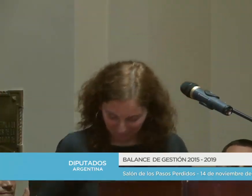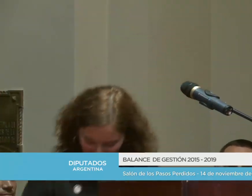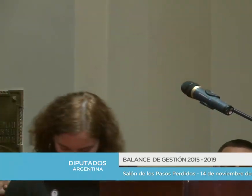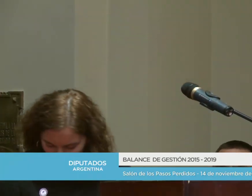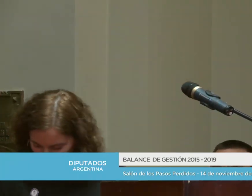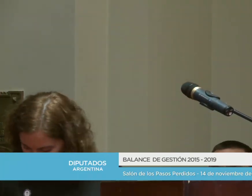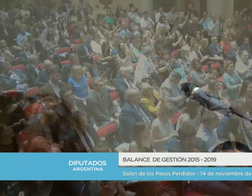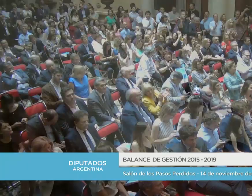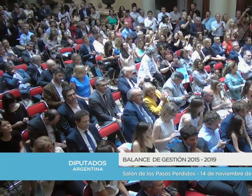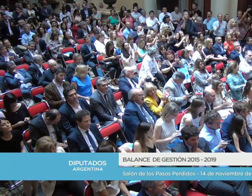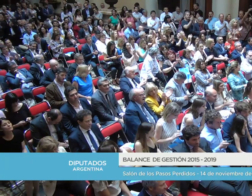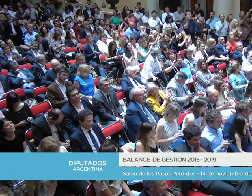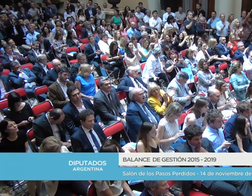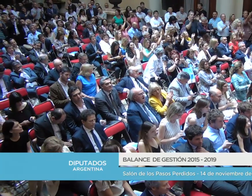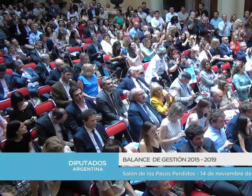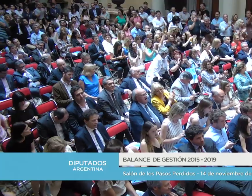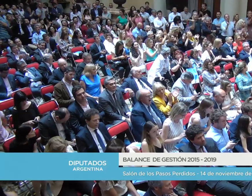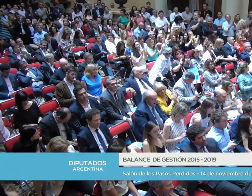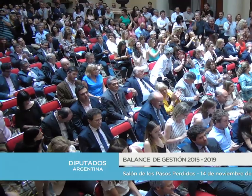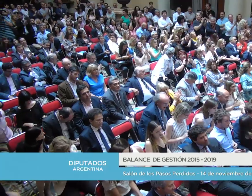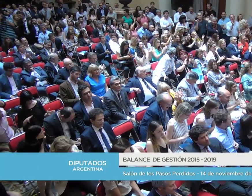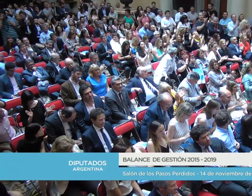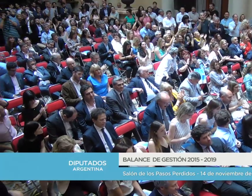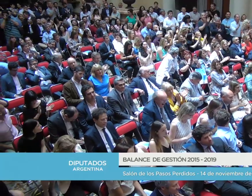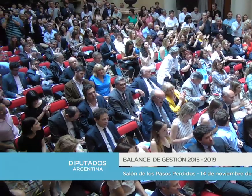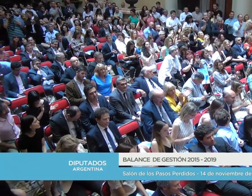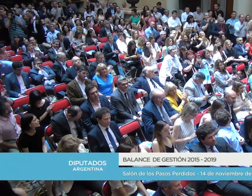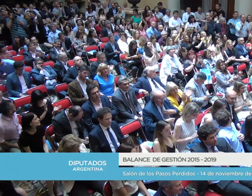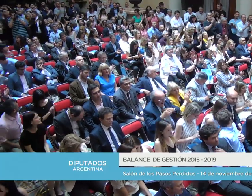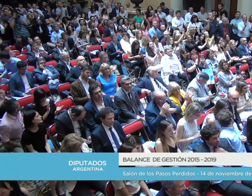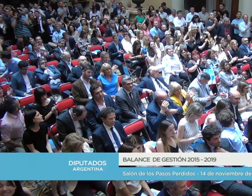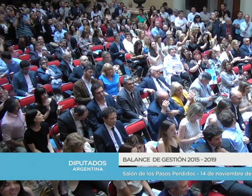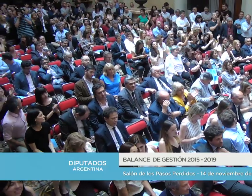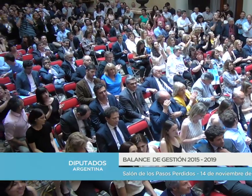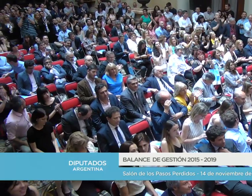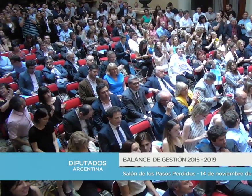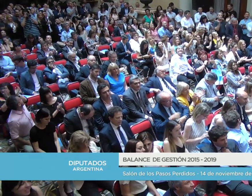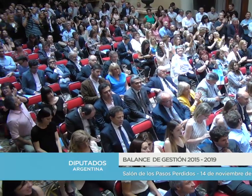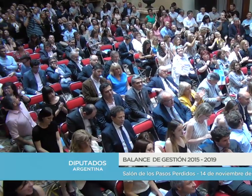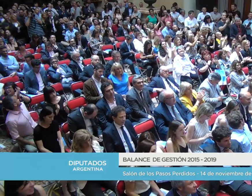Gracias.